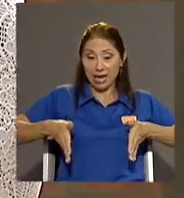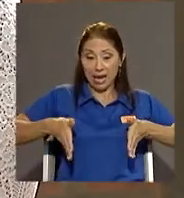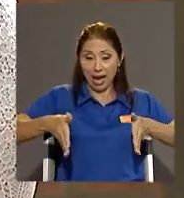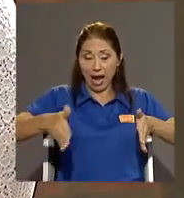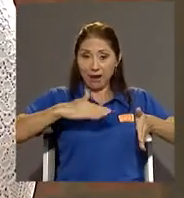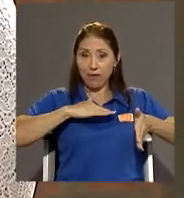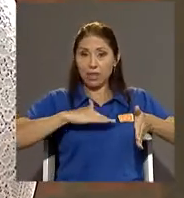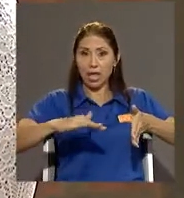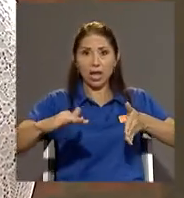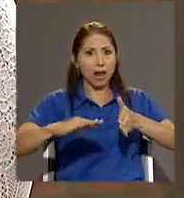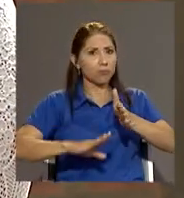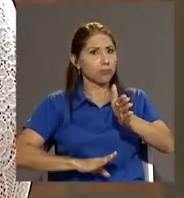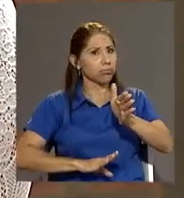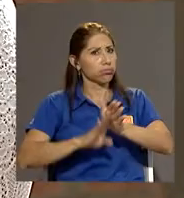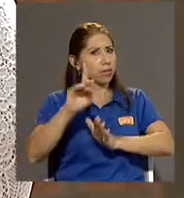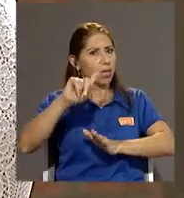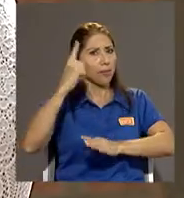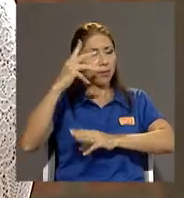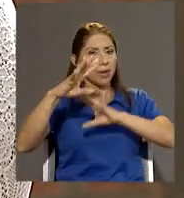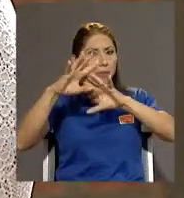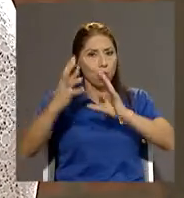a comunicarnos,